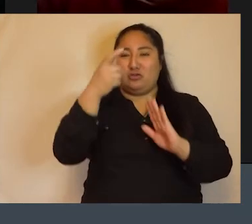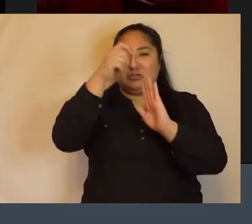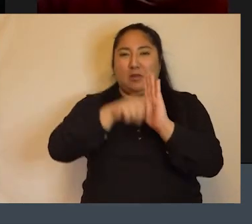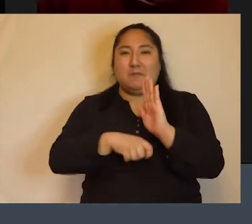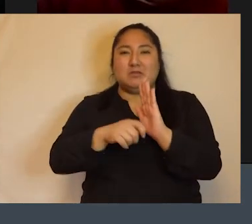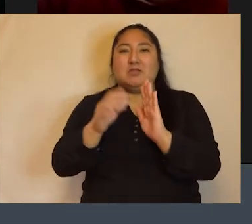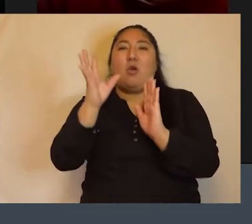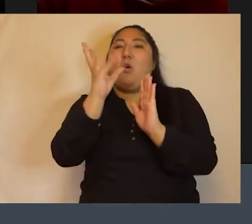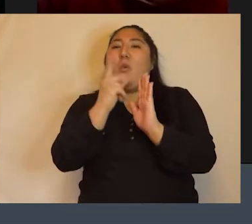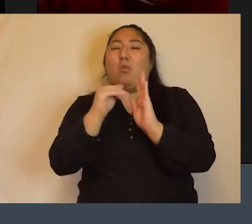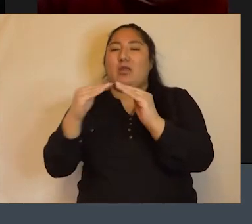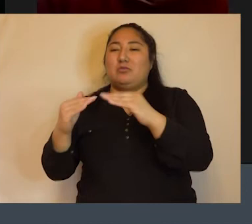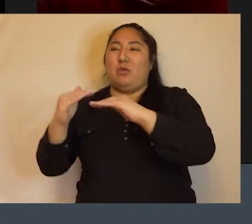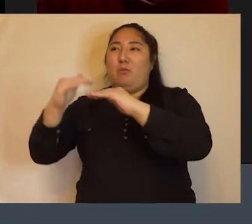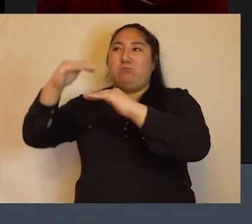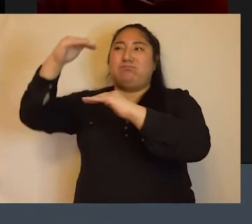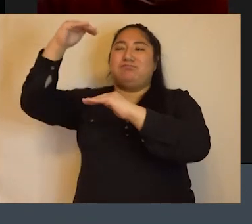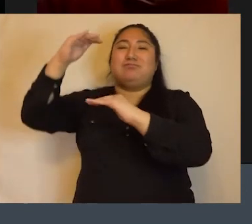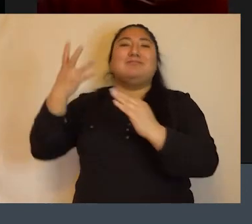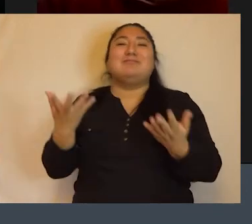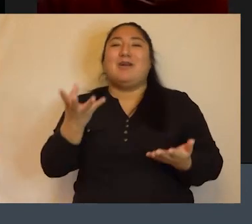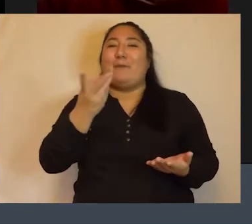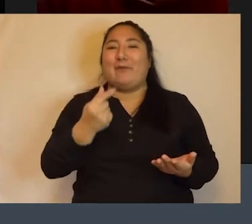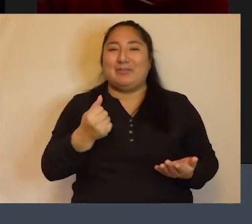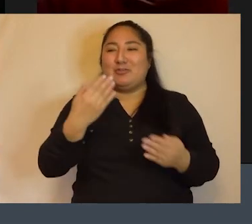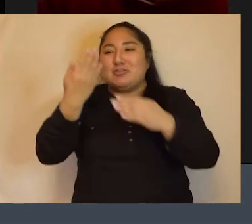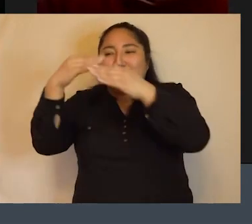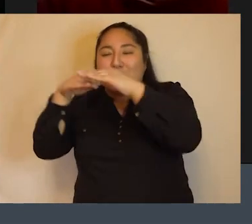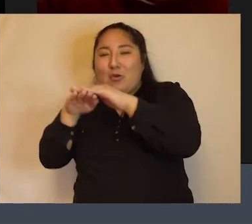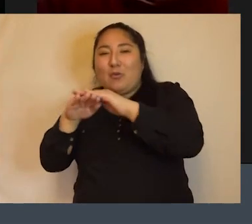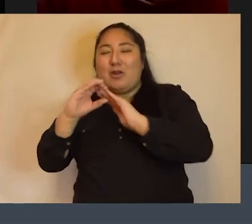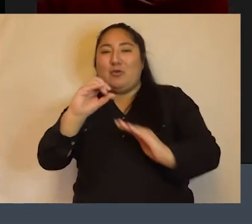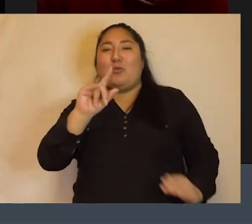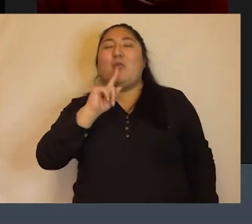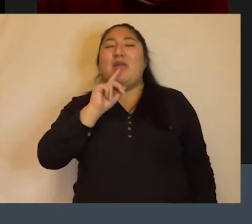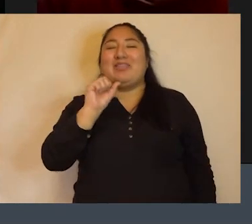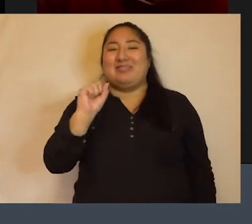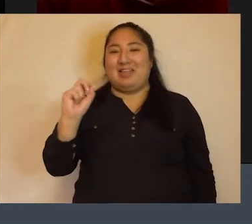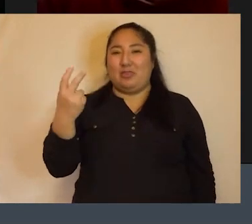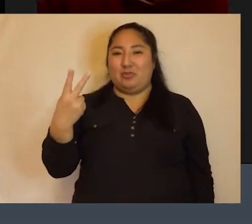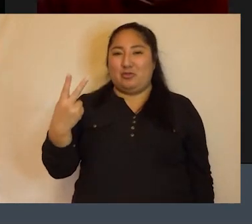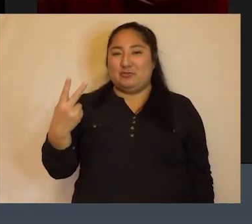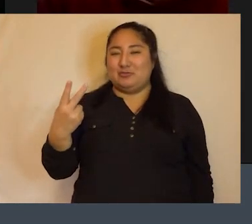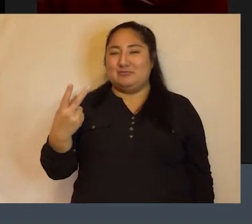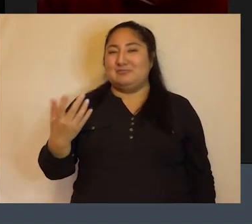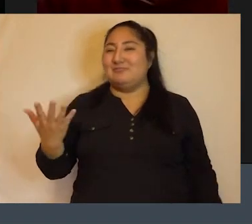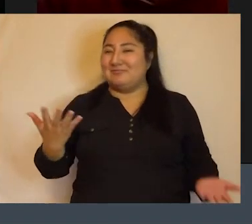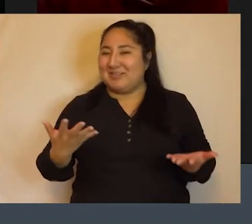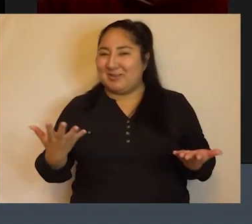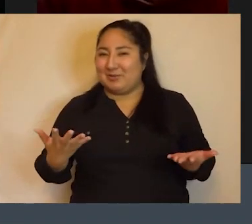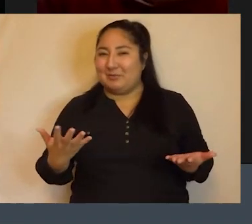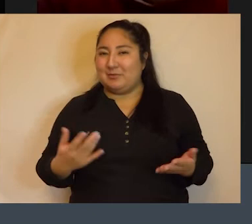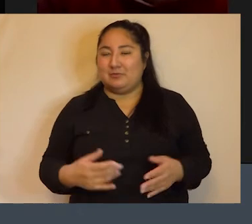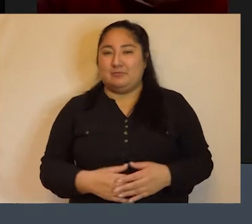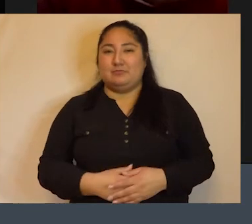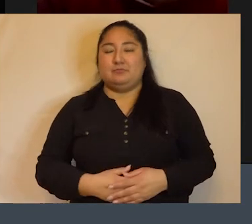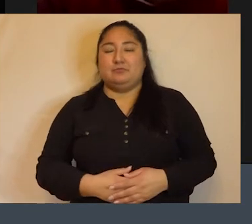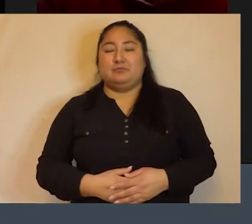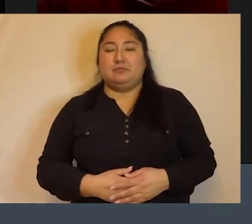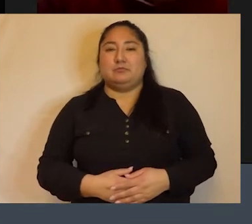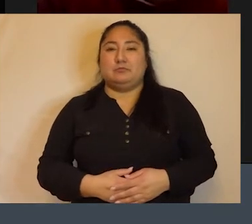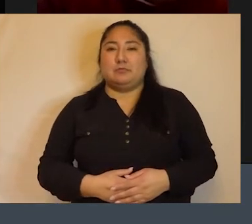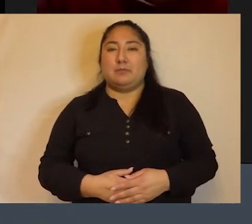mensual en base a ese millón? Pregunta que se hacen mucho, si es que conviene o no depositarlo en la cuenta 2 y cuánto realmente va a rendir este